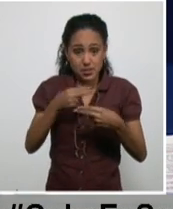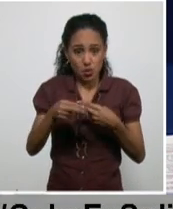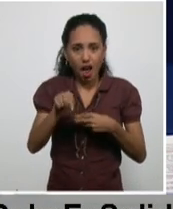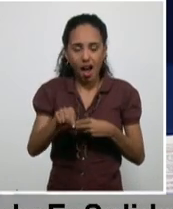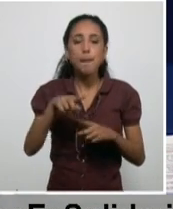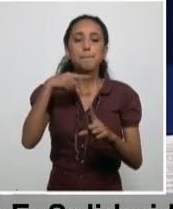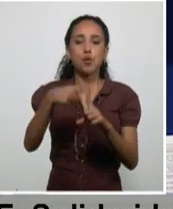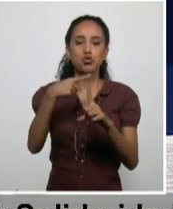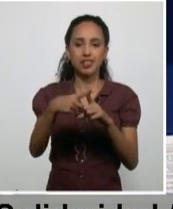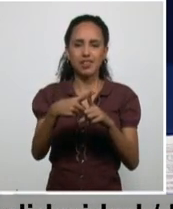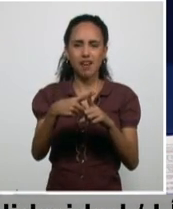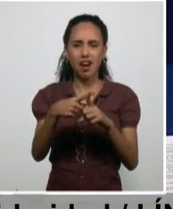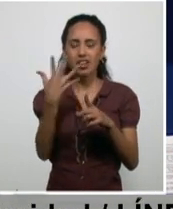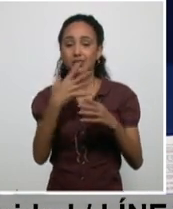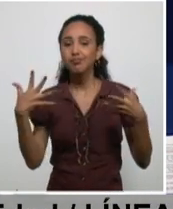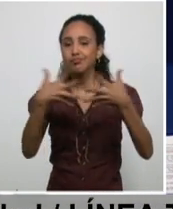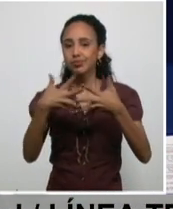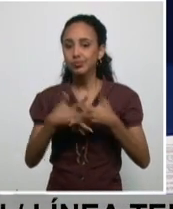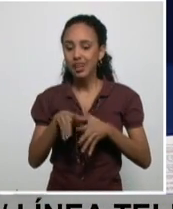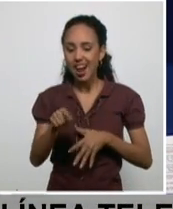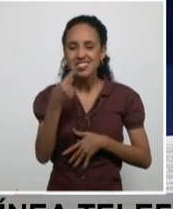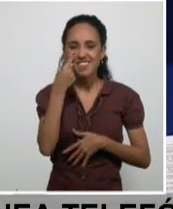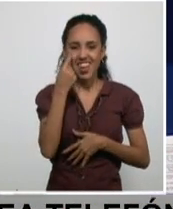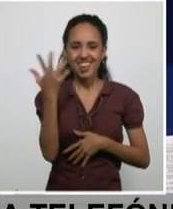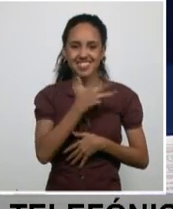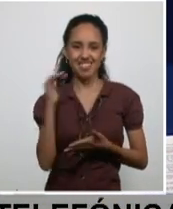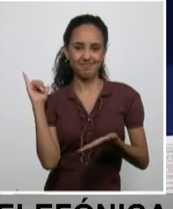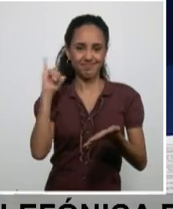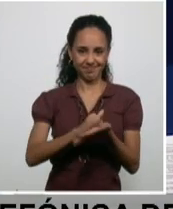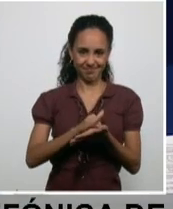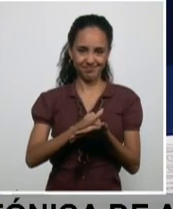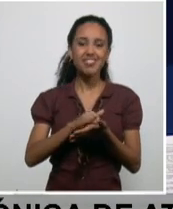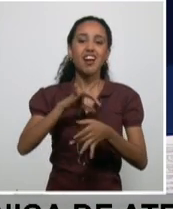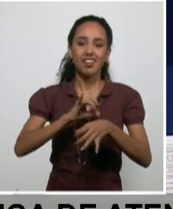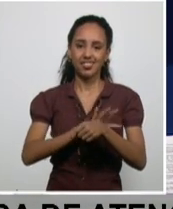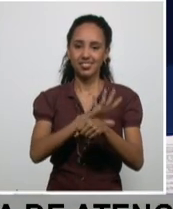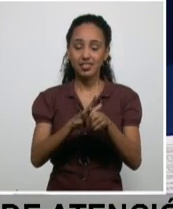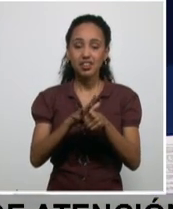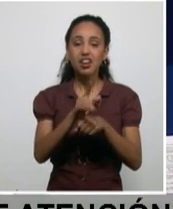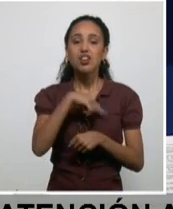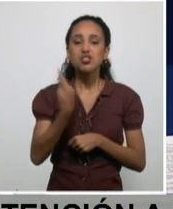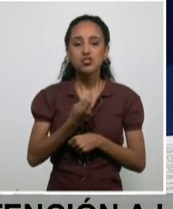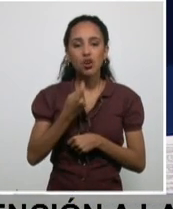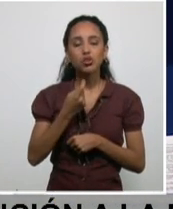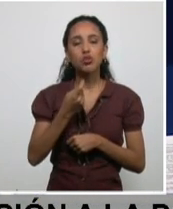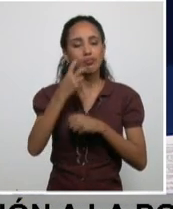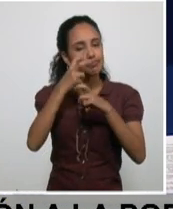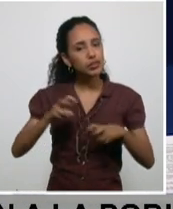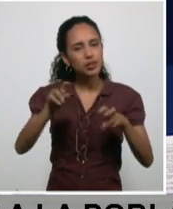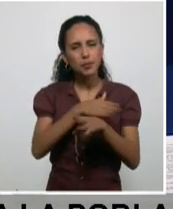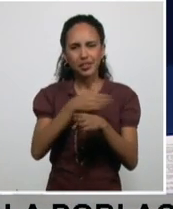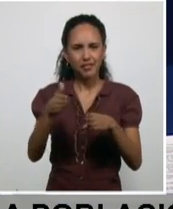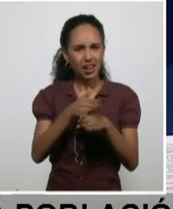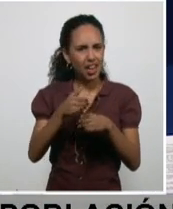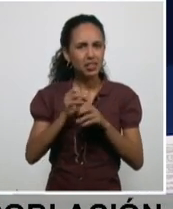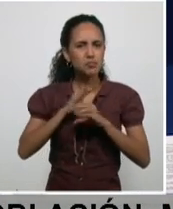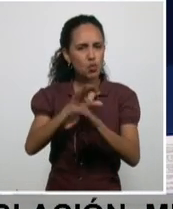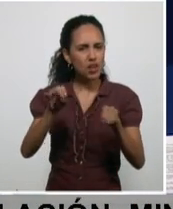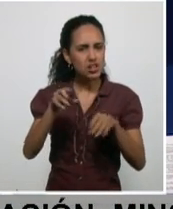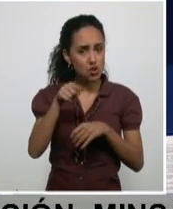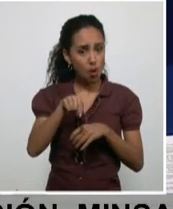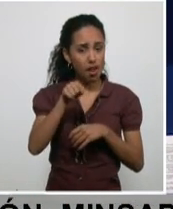papel importante. Nosotros revisamos varias publicaciones, y aunque no